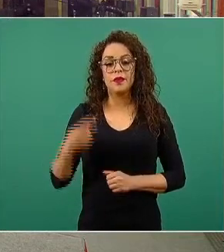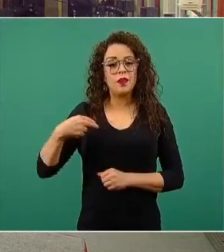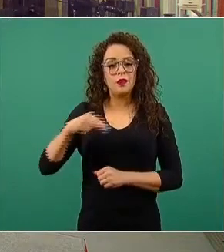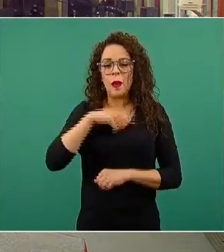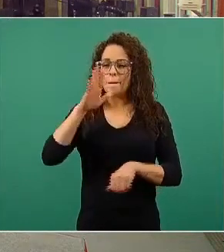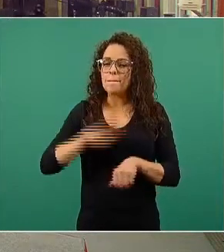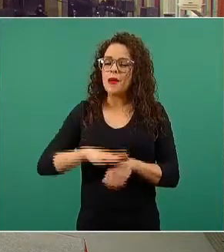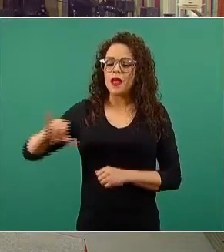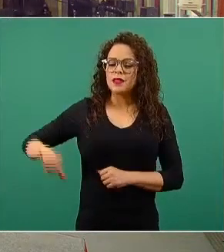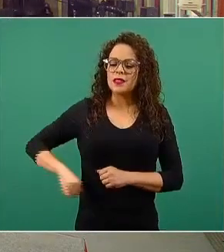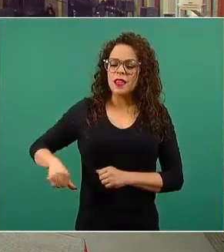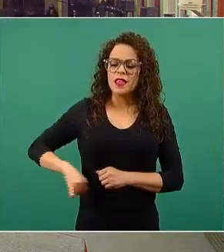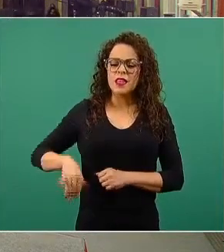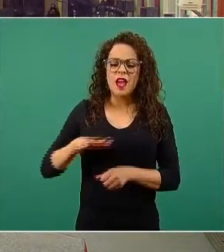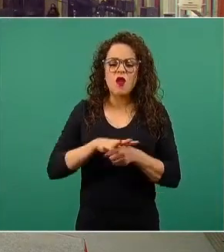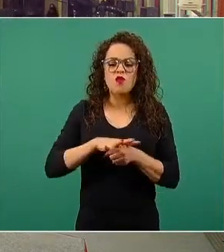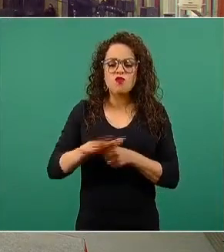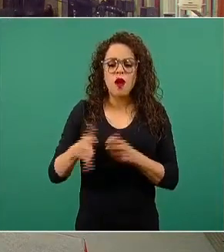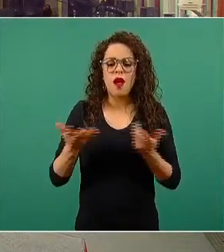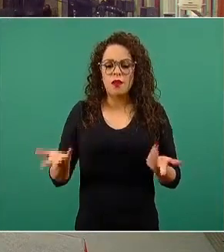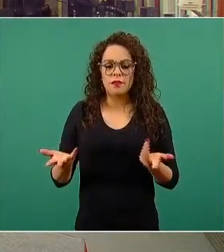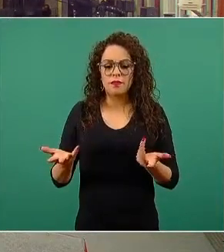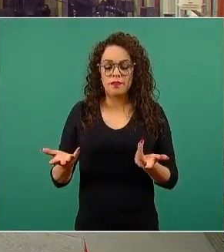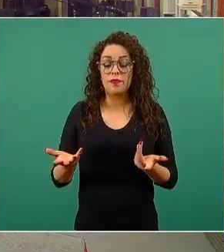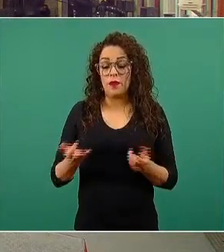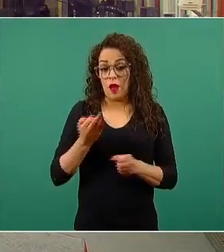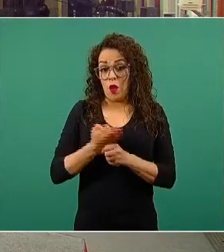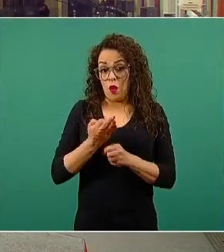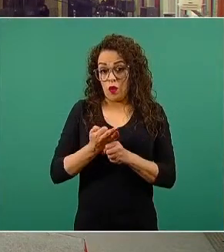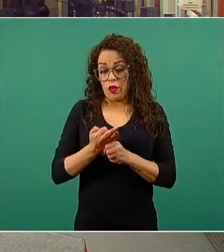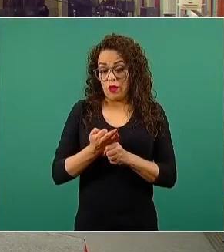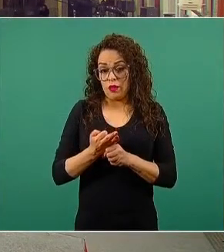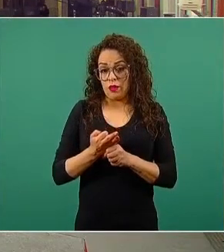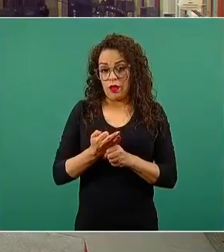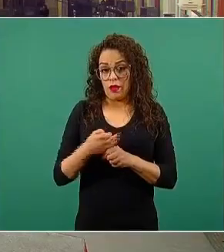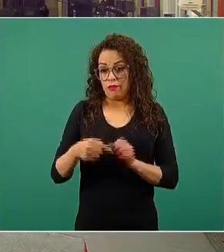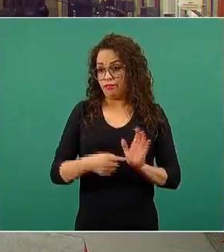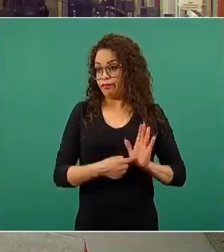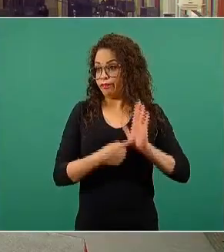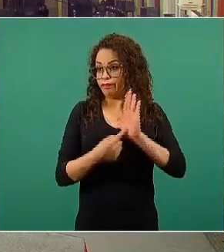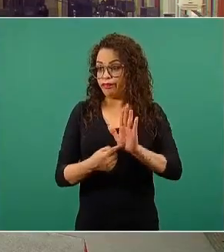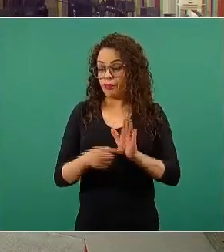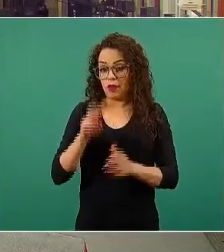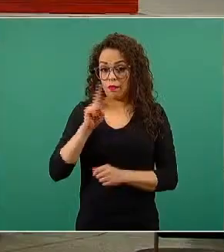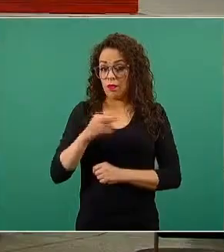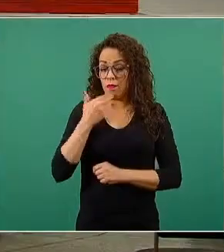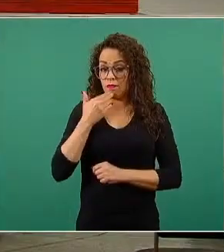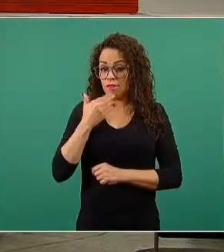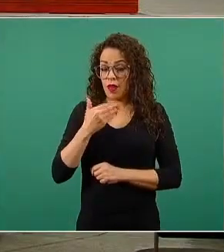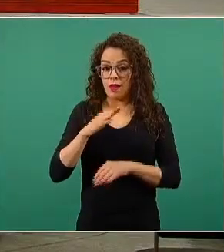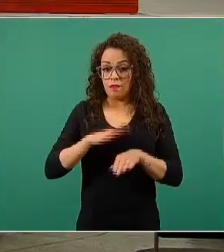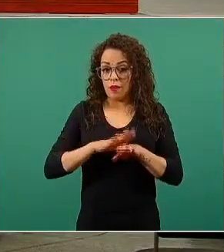interesaría, entendemos que en esta ocasión nos presenta un panorama muy puntual y